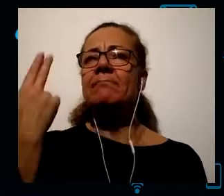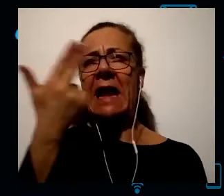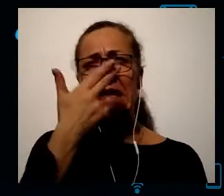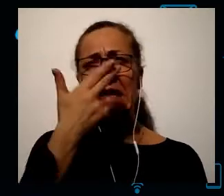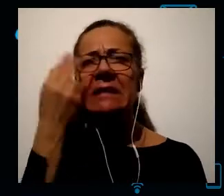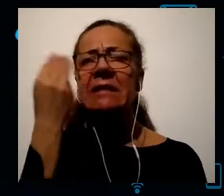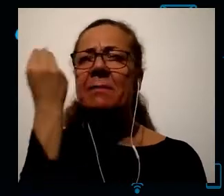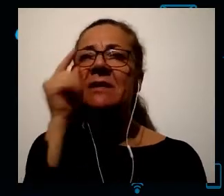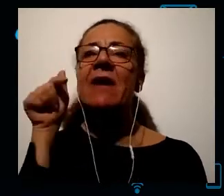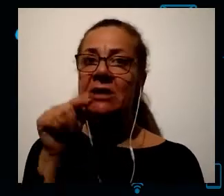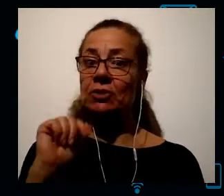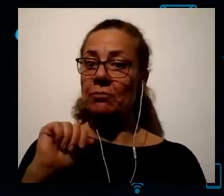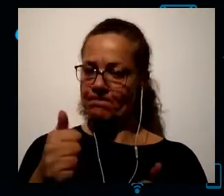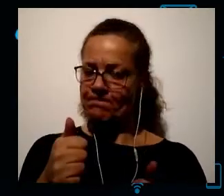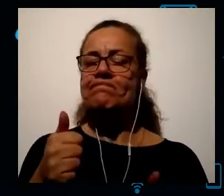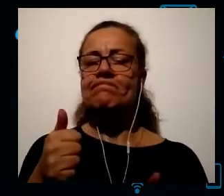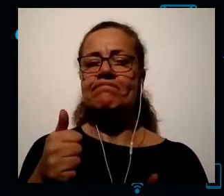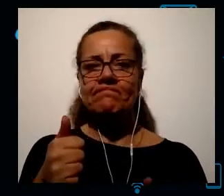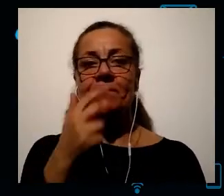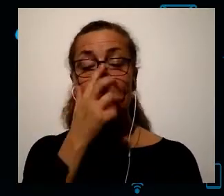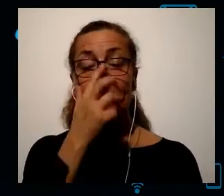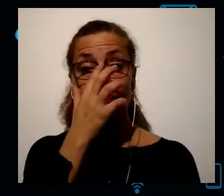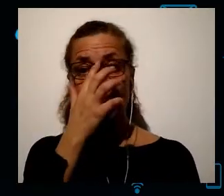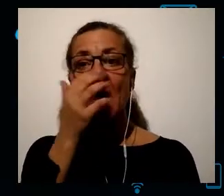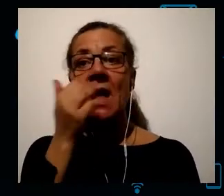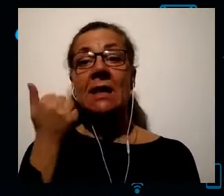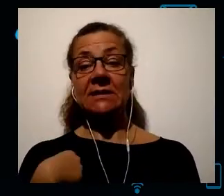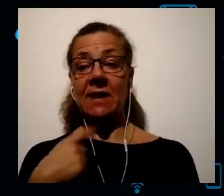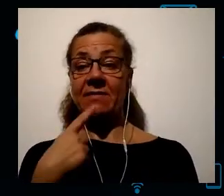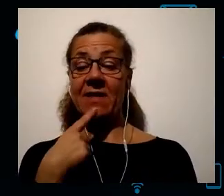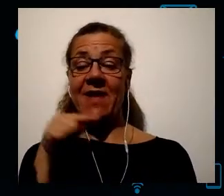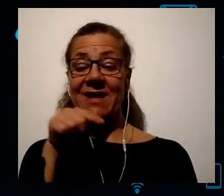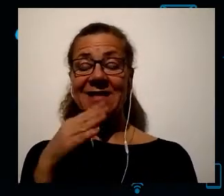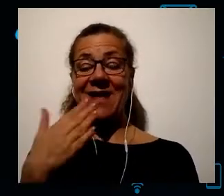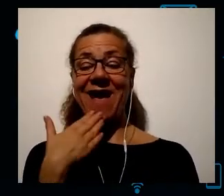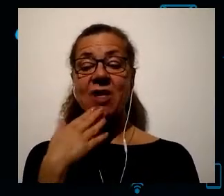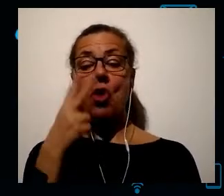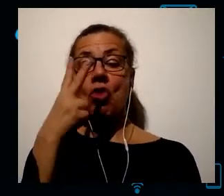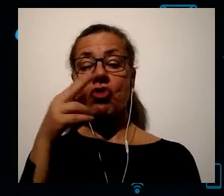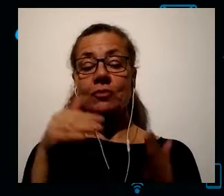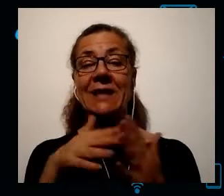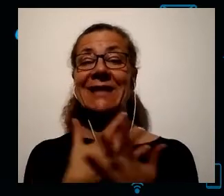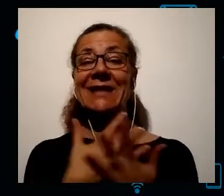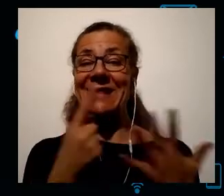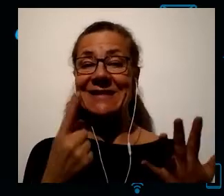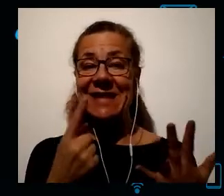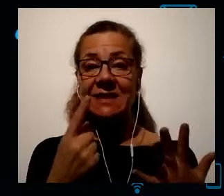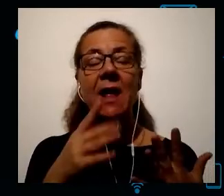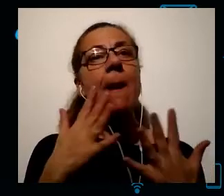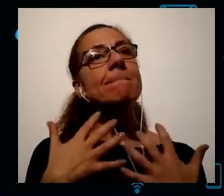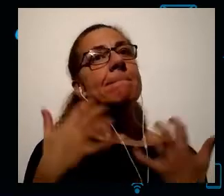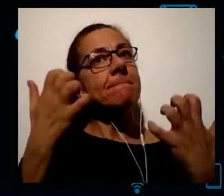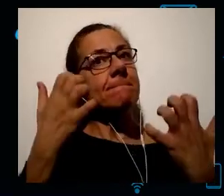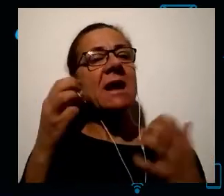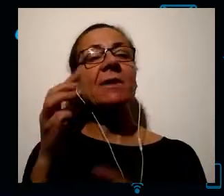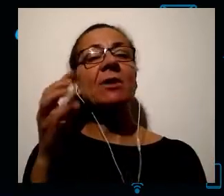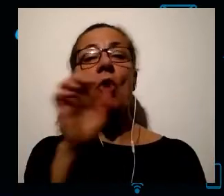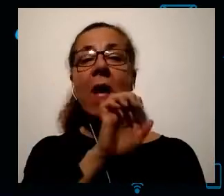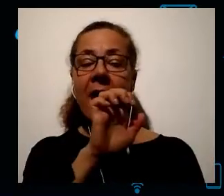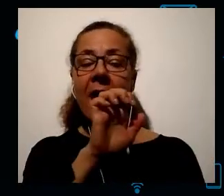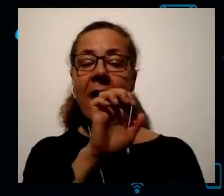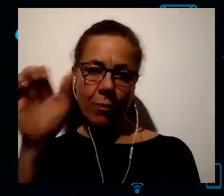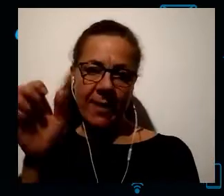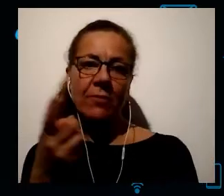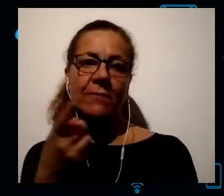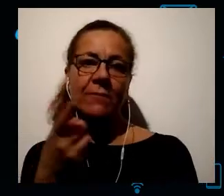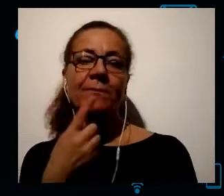punto de partida bien ya decían en ese año 2016 cuando el parlamento europeo señala la